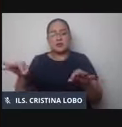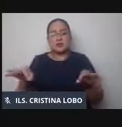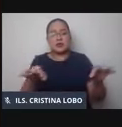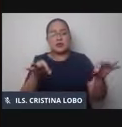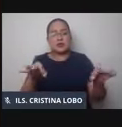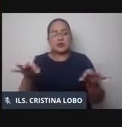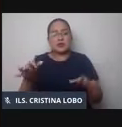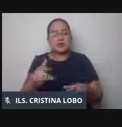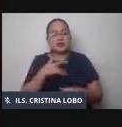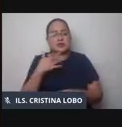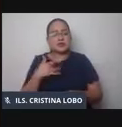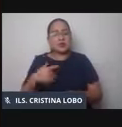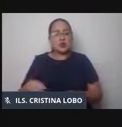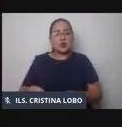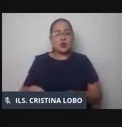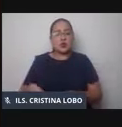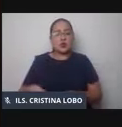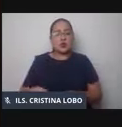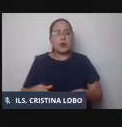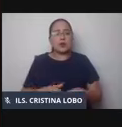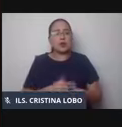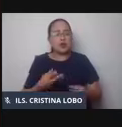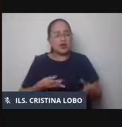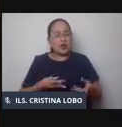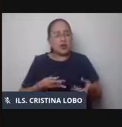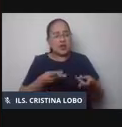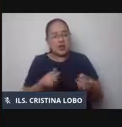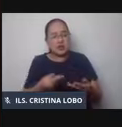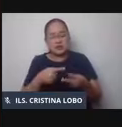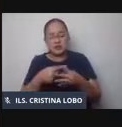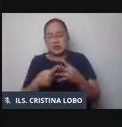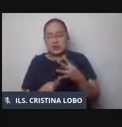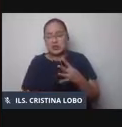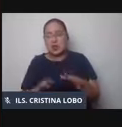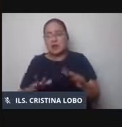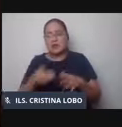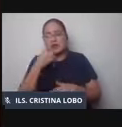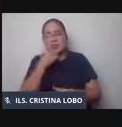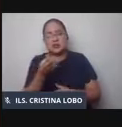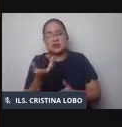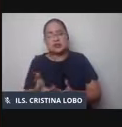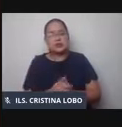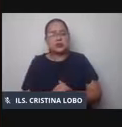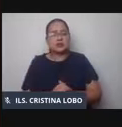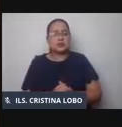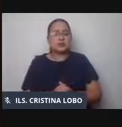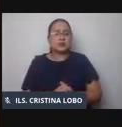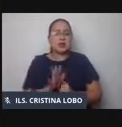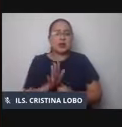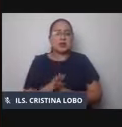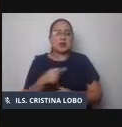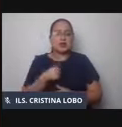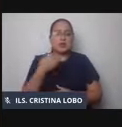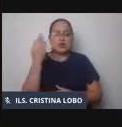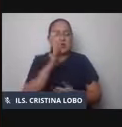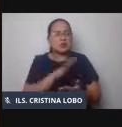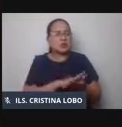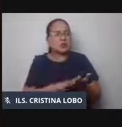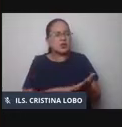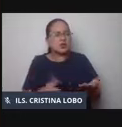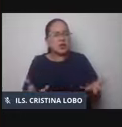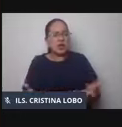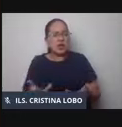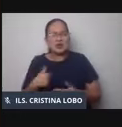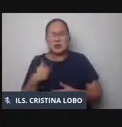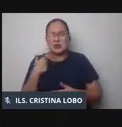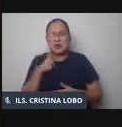de culpa porque los gastos, y entonces puedo hasta decir, pecar de falsa humildad y decir, no, pero yo ni